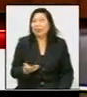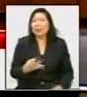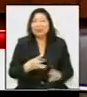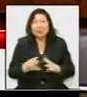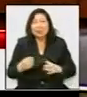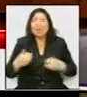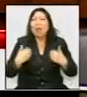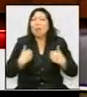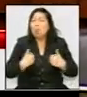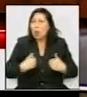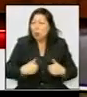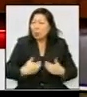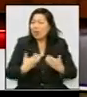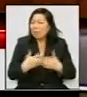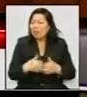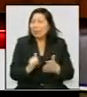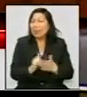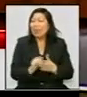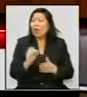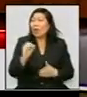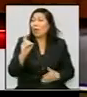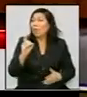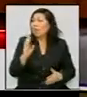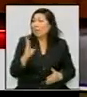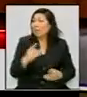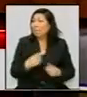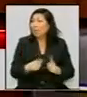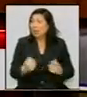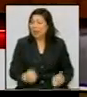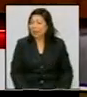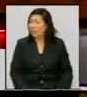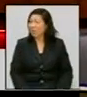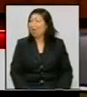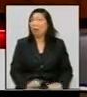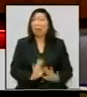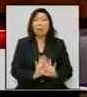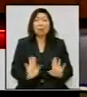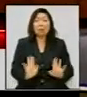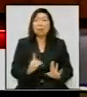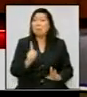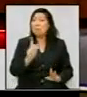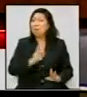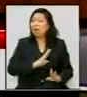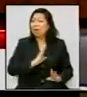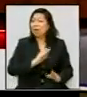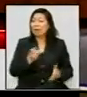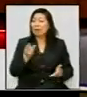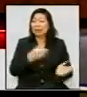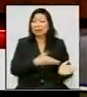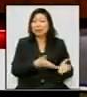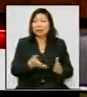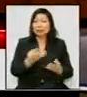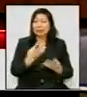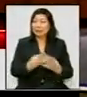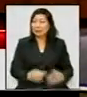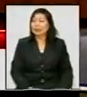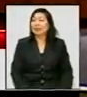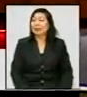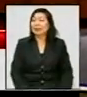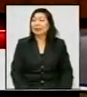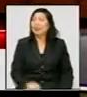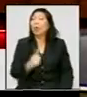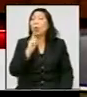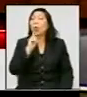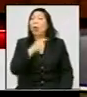los abogados y las empresas que tuvieron con Odebrecht. Pero esos pasan piola. Aquí solamente hay un malo y a ese malo hay que llevarlo al cadalso. Y con eso